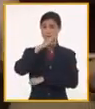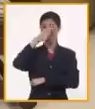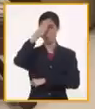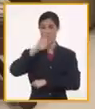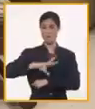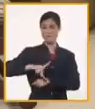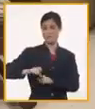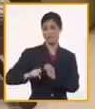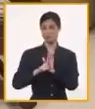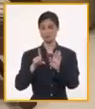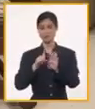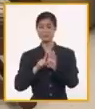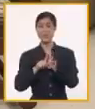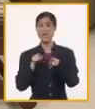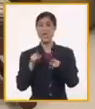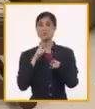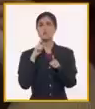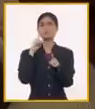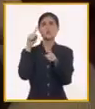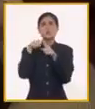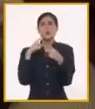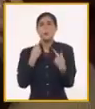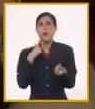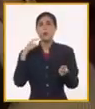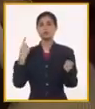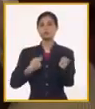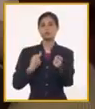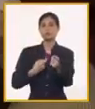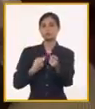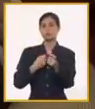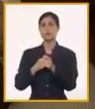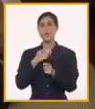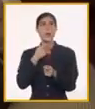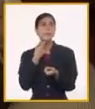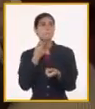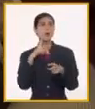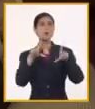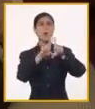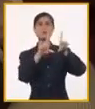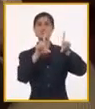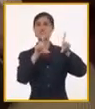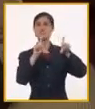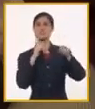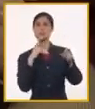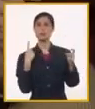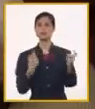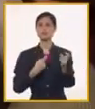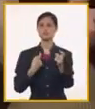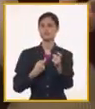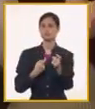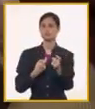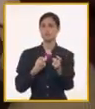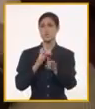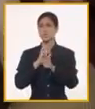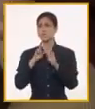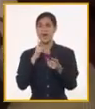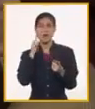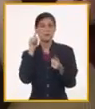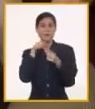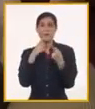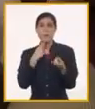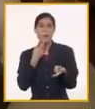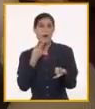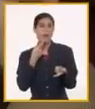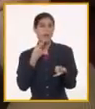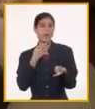guerra. Yo no tenía el concepto todavía de hacer una revolución, ¿vale? Yo lo que dije que yo tenía el concepto de acabar con todos aquellos